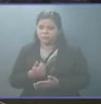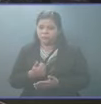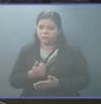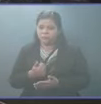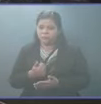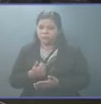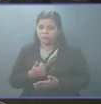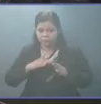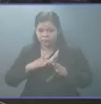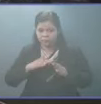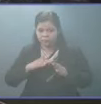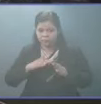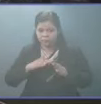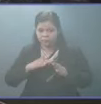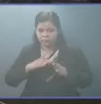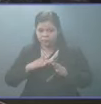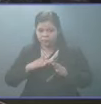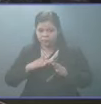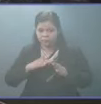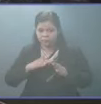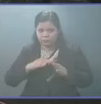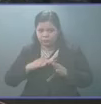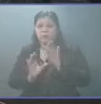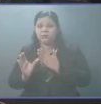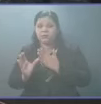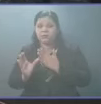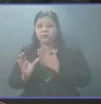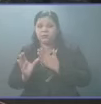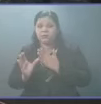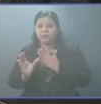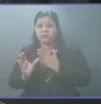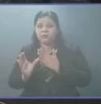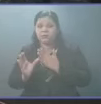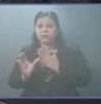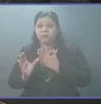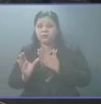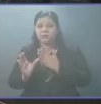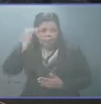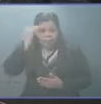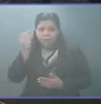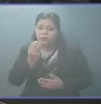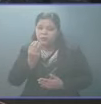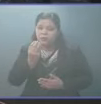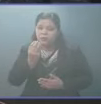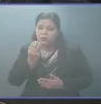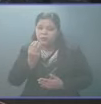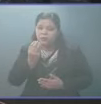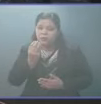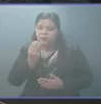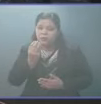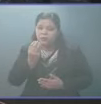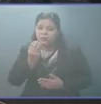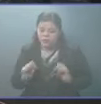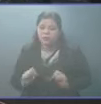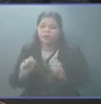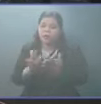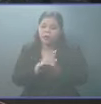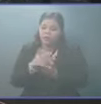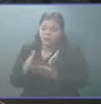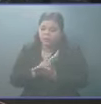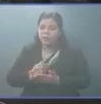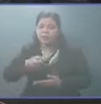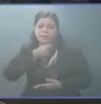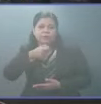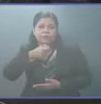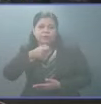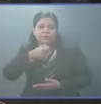normalmente nuestra cultura es que los adultos mayores entre ellos se comparten información o